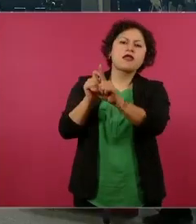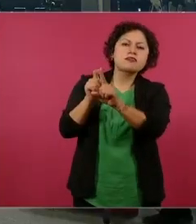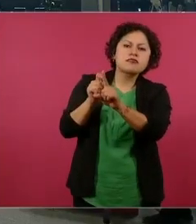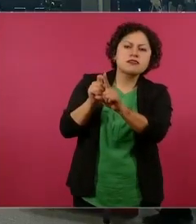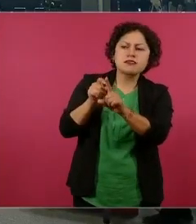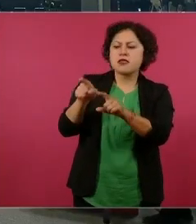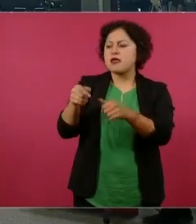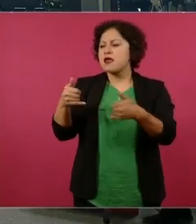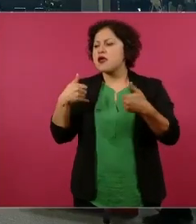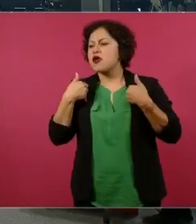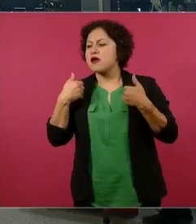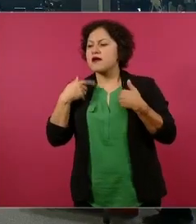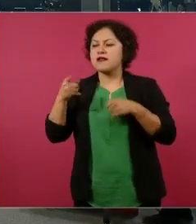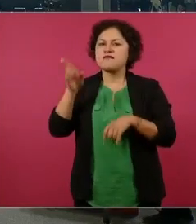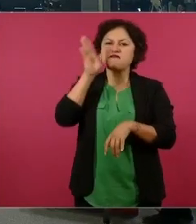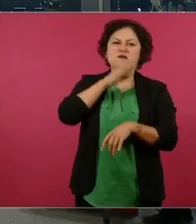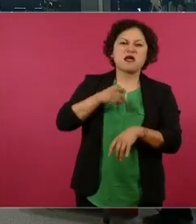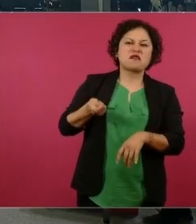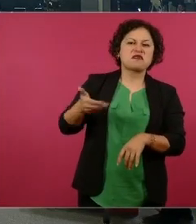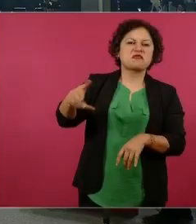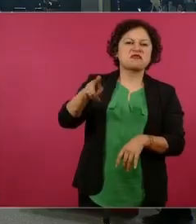Qué genial.